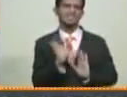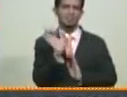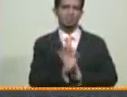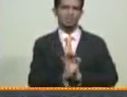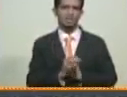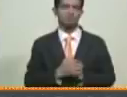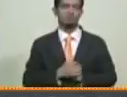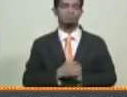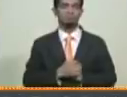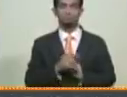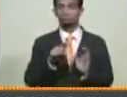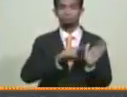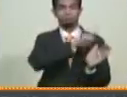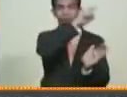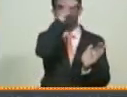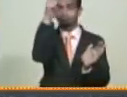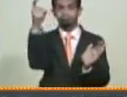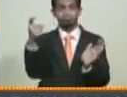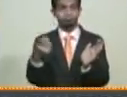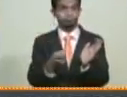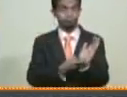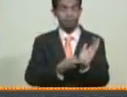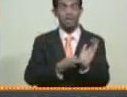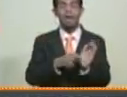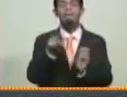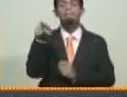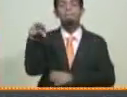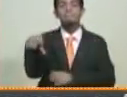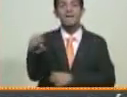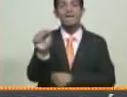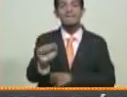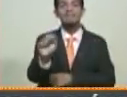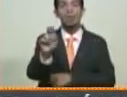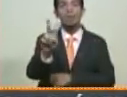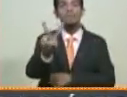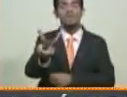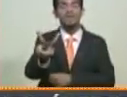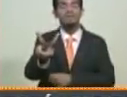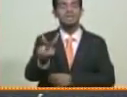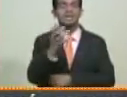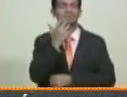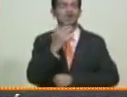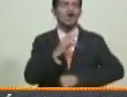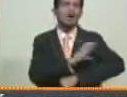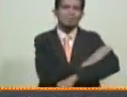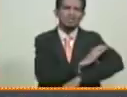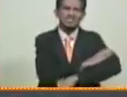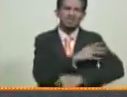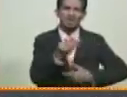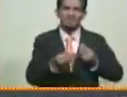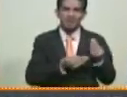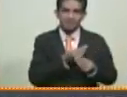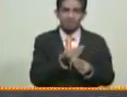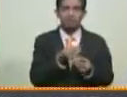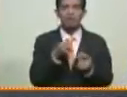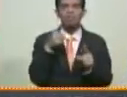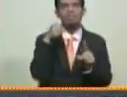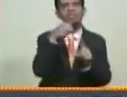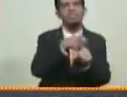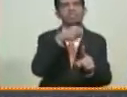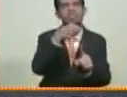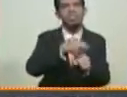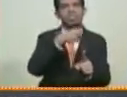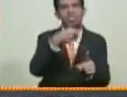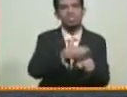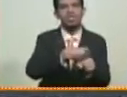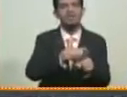donde estas elecciones, ustedes saben que lo primero que hizo la derecha atacarla fue por